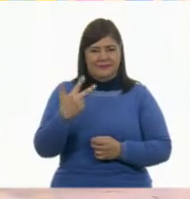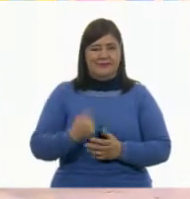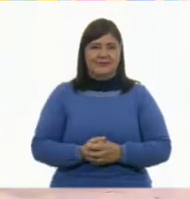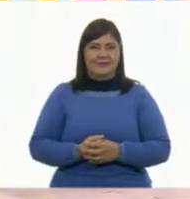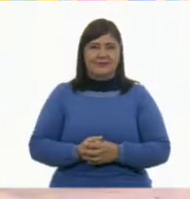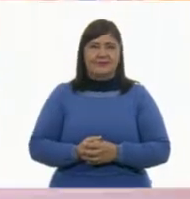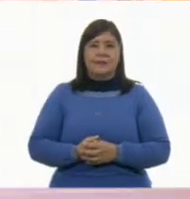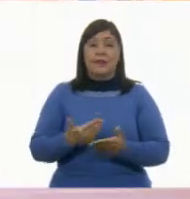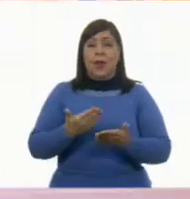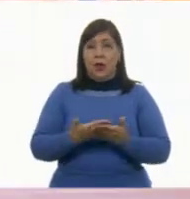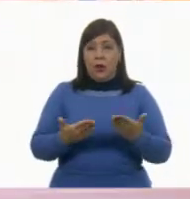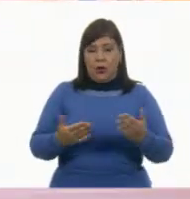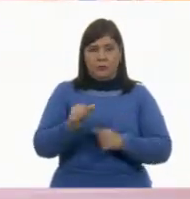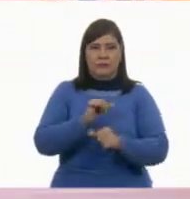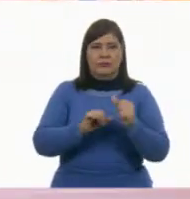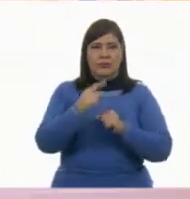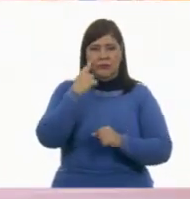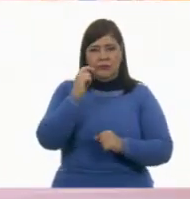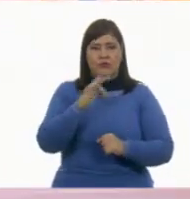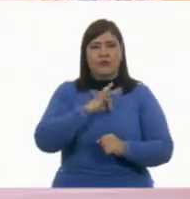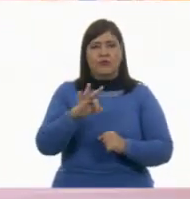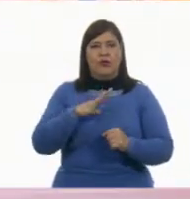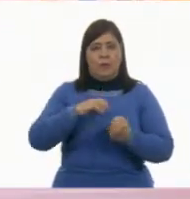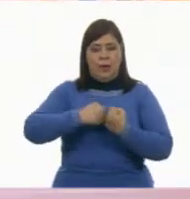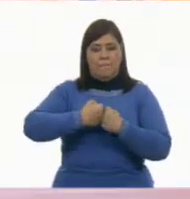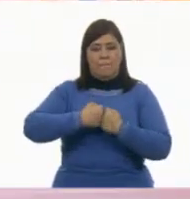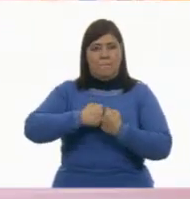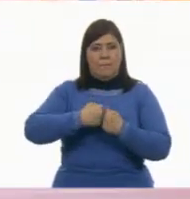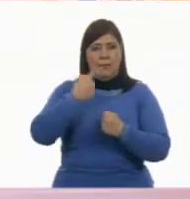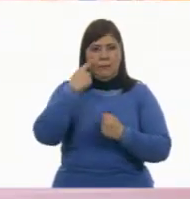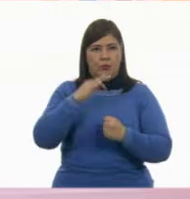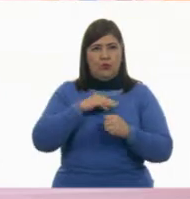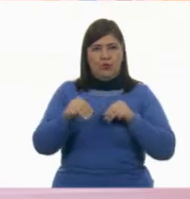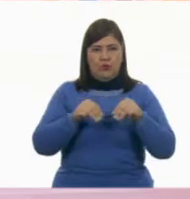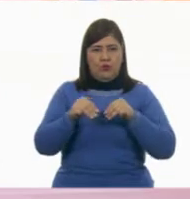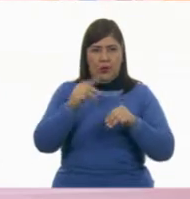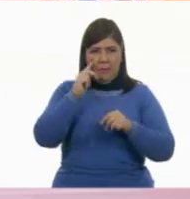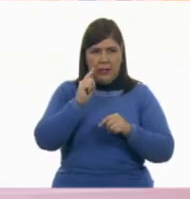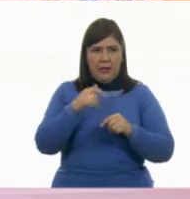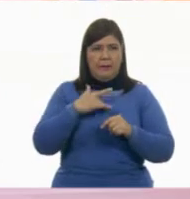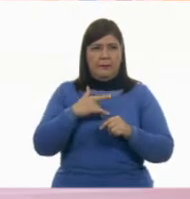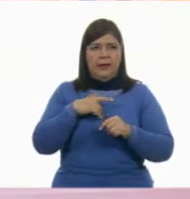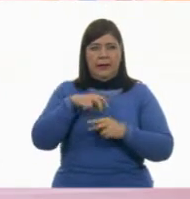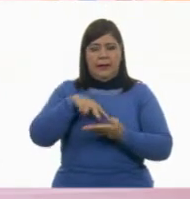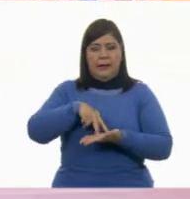1, 2, 3, 4, 5, 6, 7 y 8. Ahora vamos a mover la articulación de la rodilla al frente y atrás. Movemos